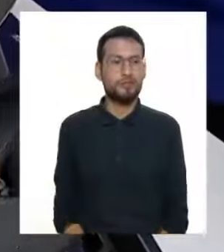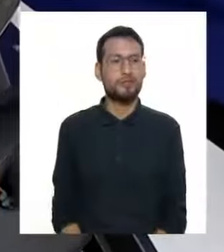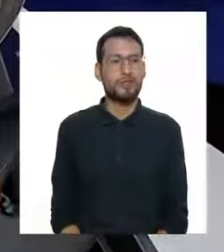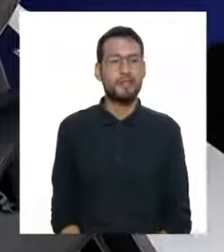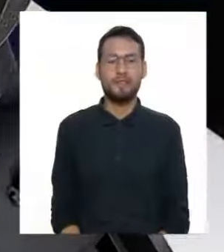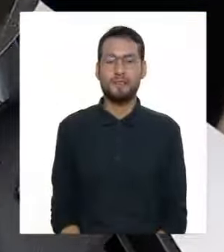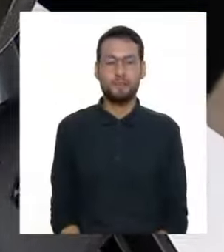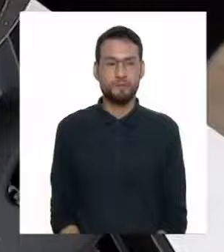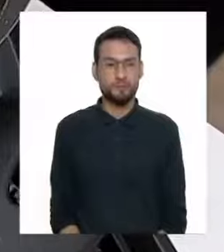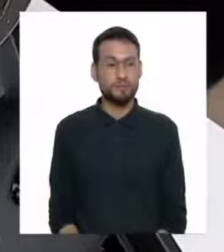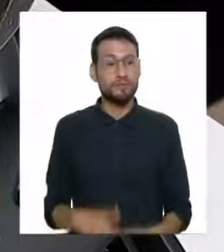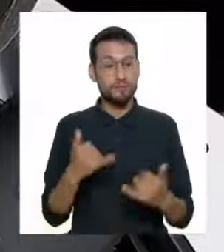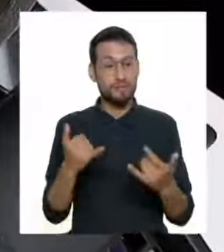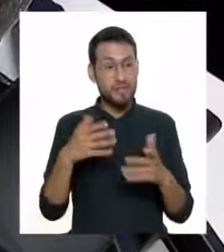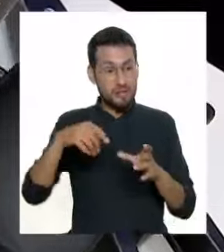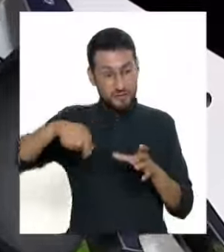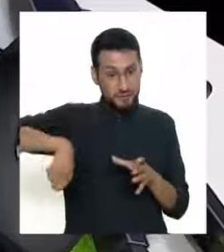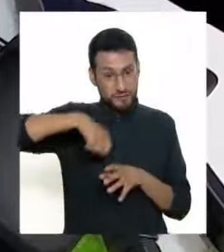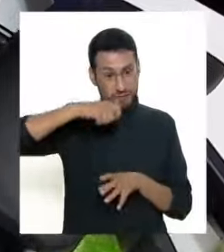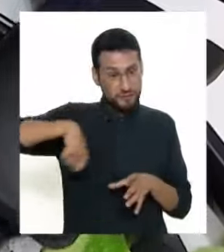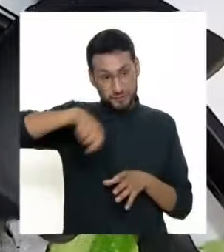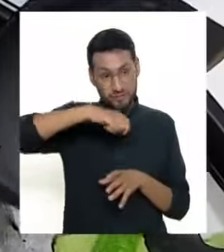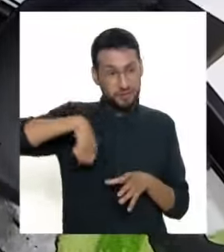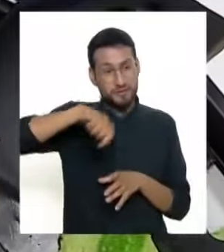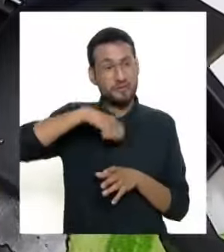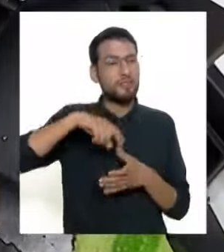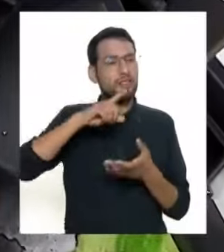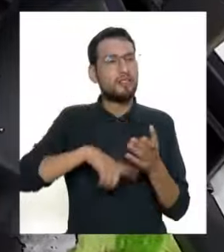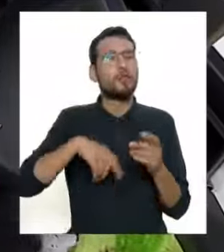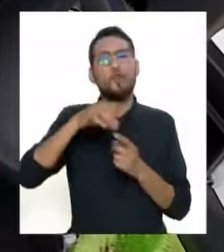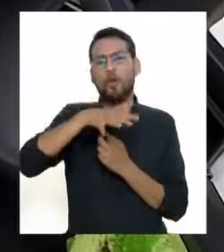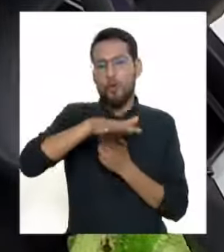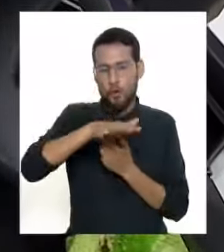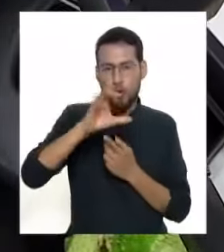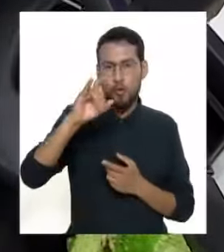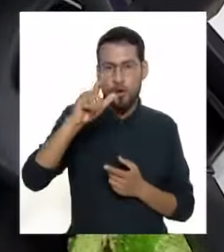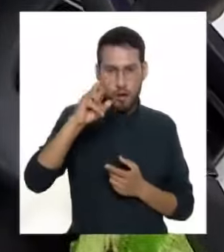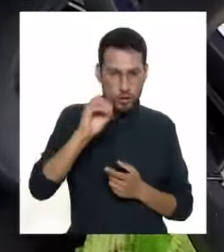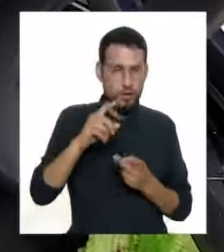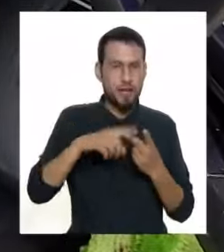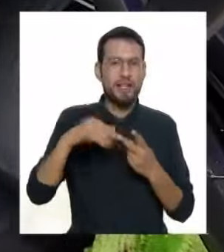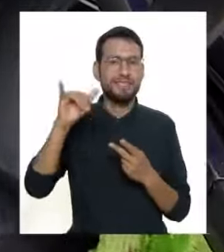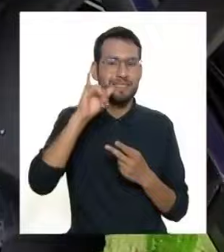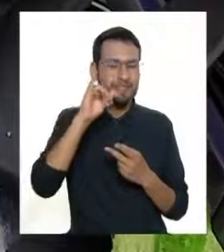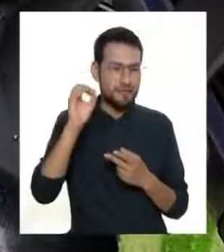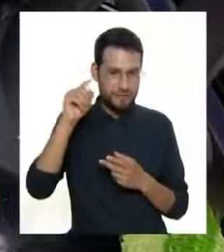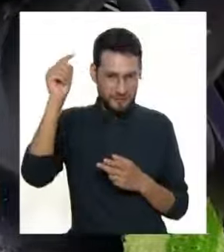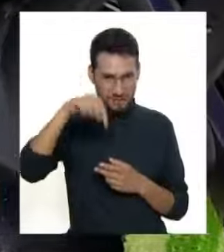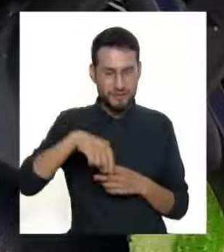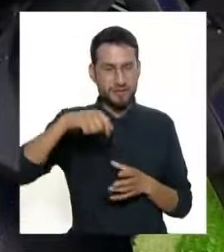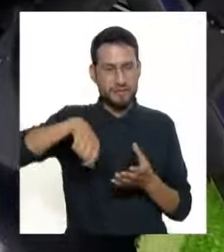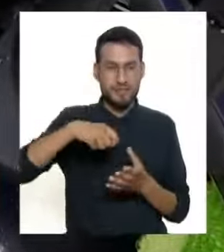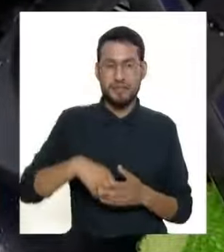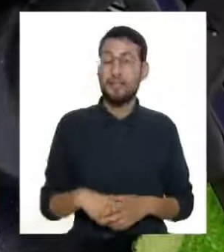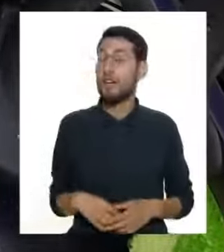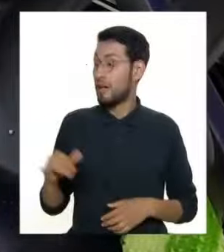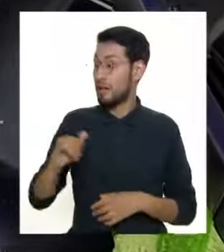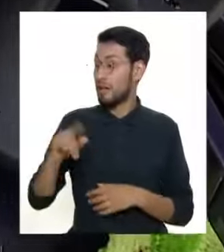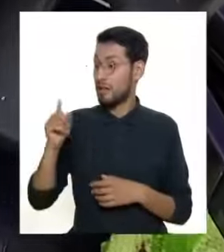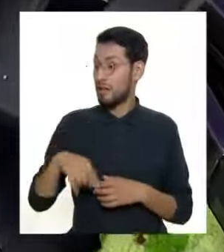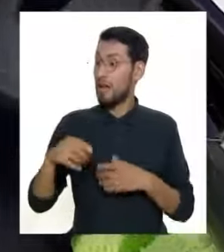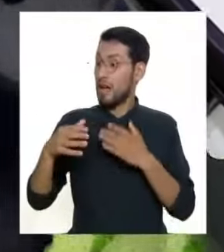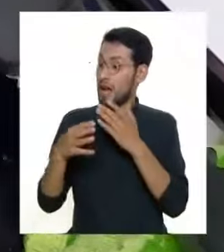que sí. Vamos a dorar bien esto. Y acá le vamos a agregar el culantro. Uh-huh. Y la espinaca también. Y también espero que se